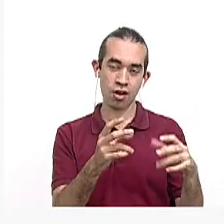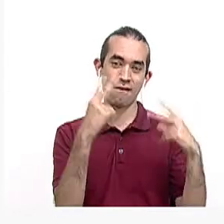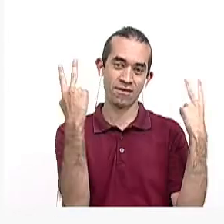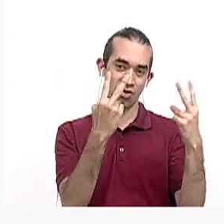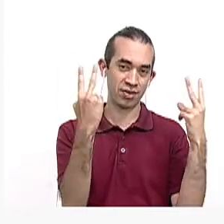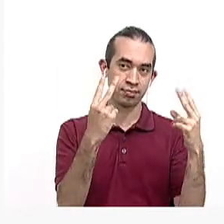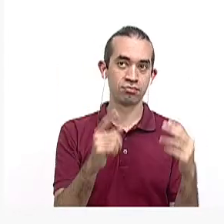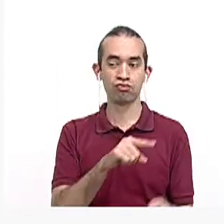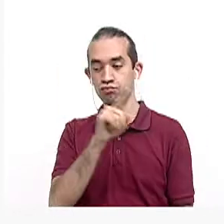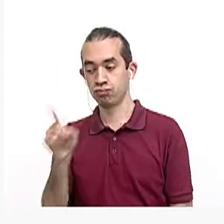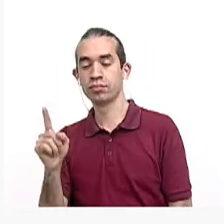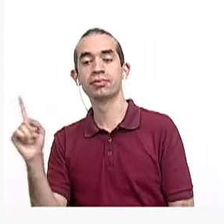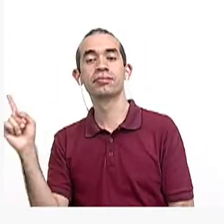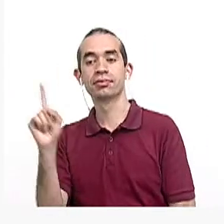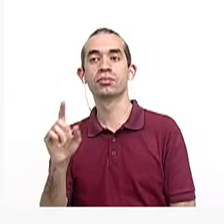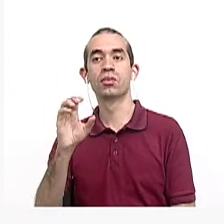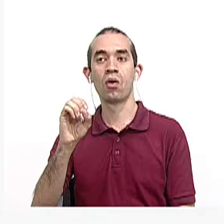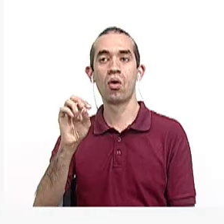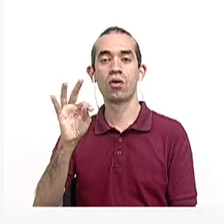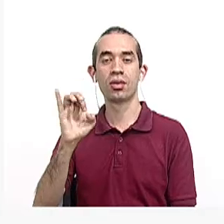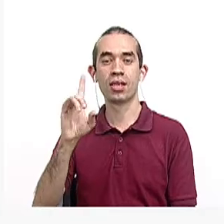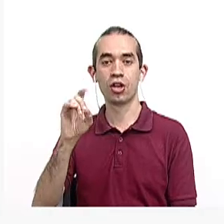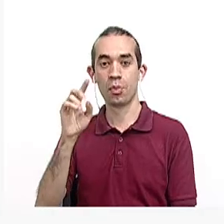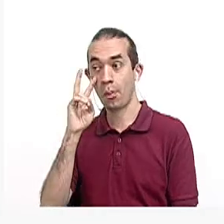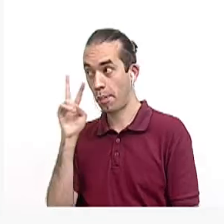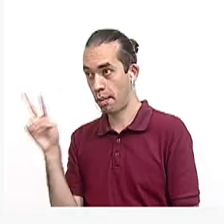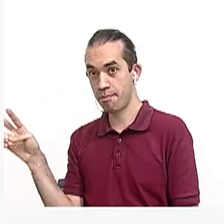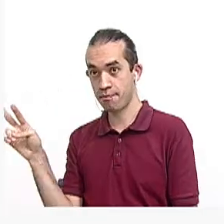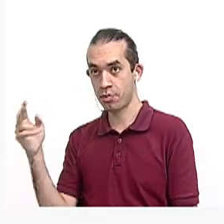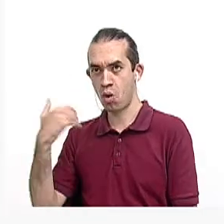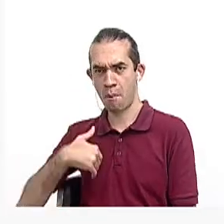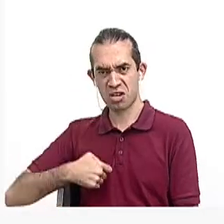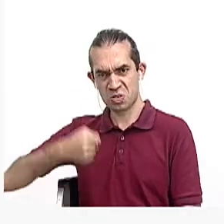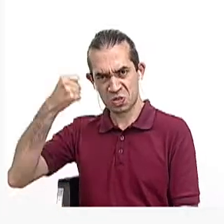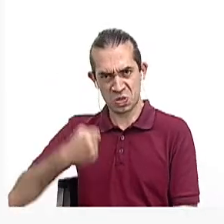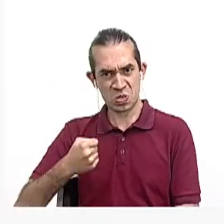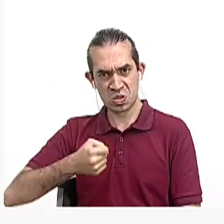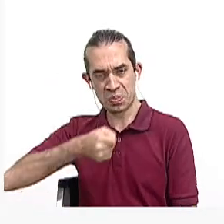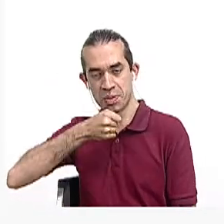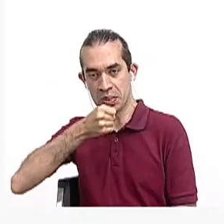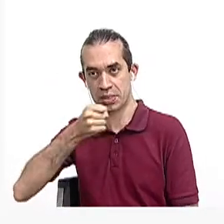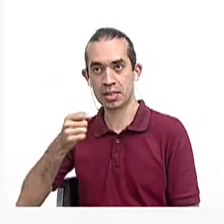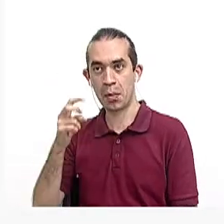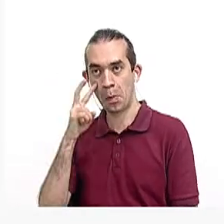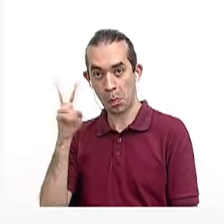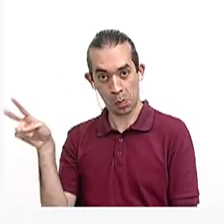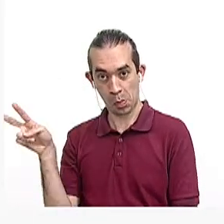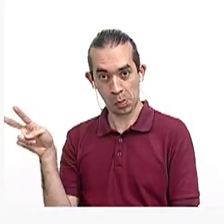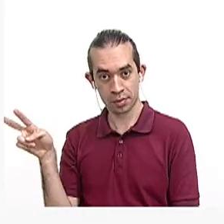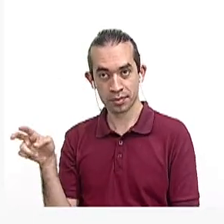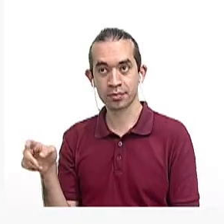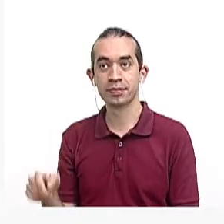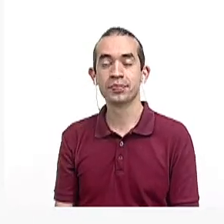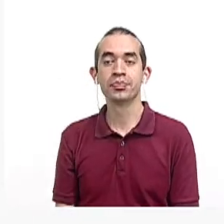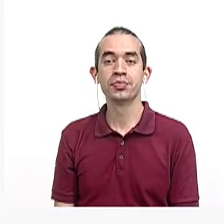Y por otro lado, don Otilio Ulate Blanco, un hombre recio, duro, periodista, lo habíamos dicho.